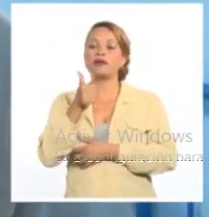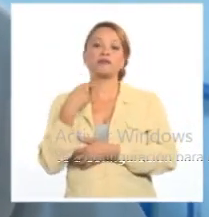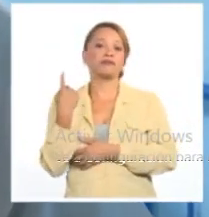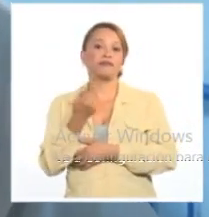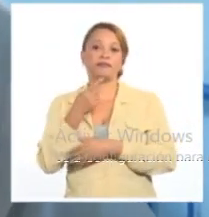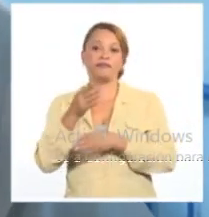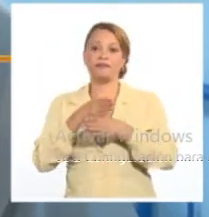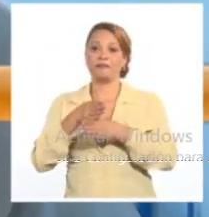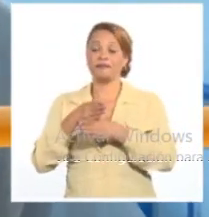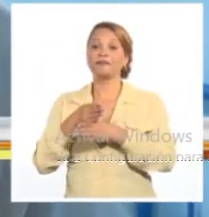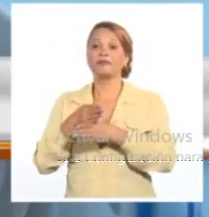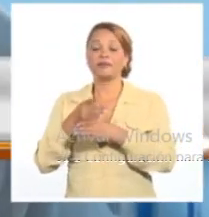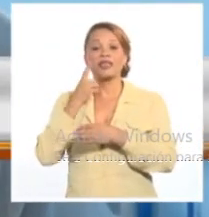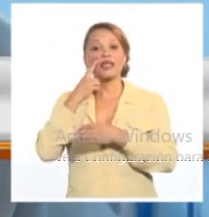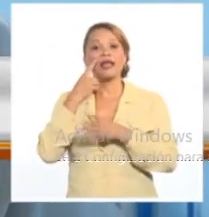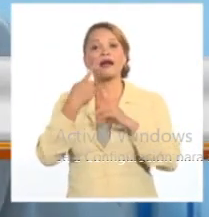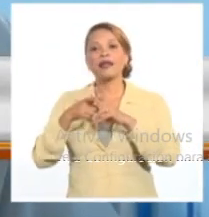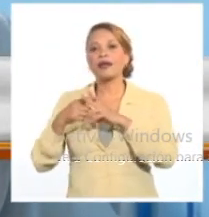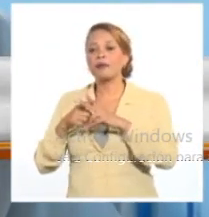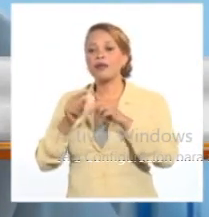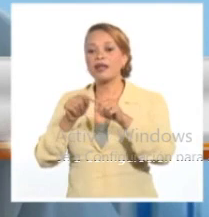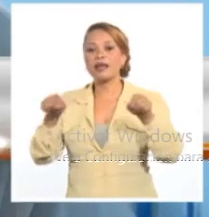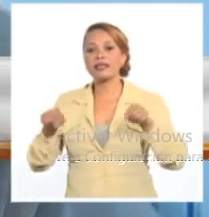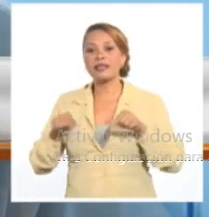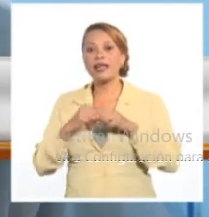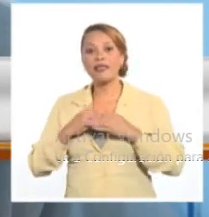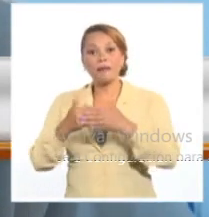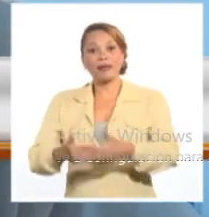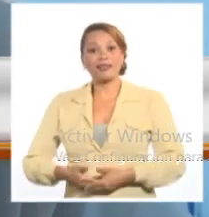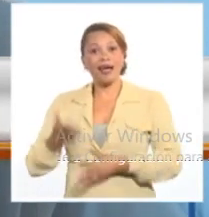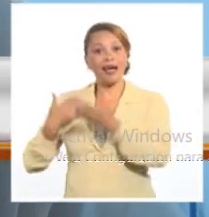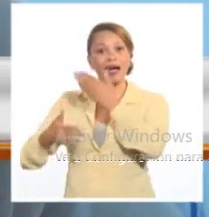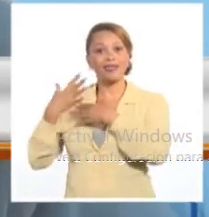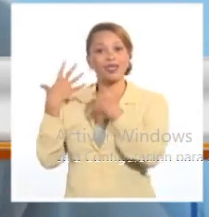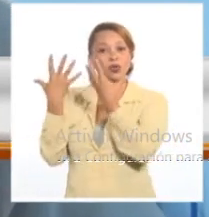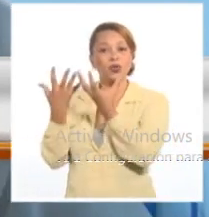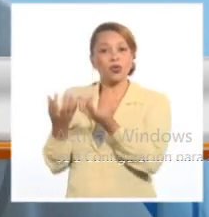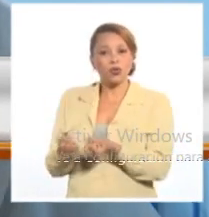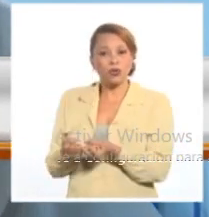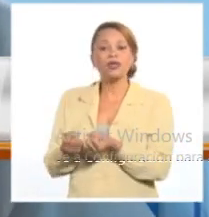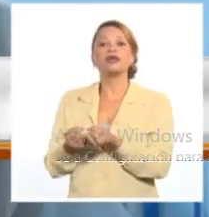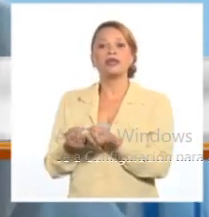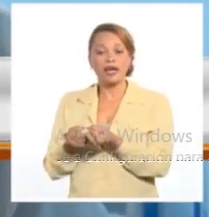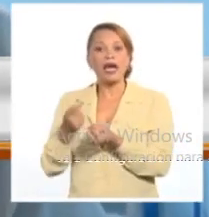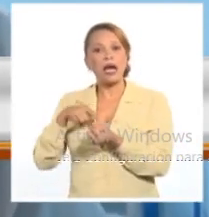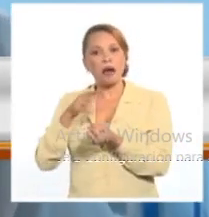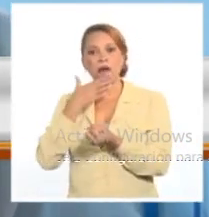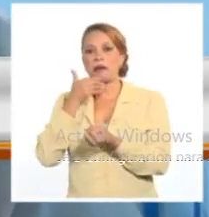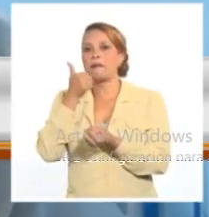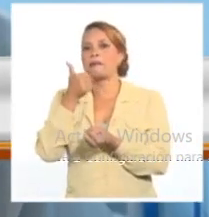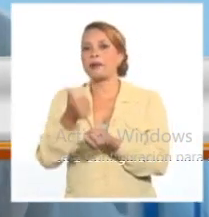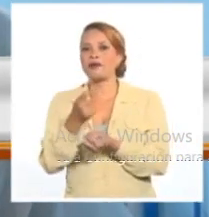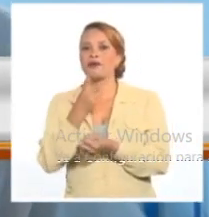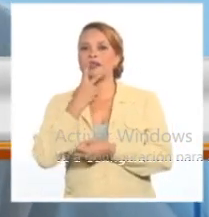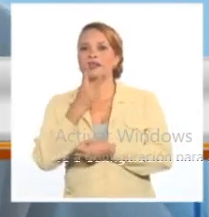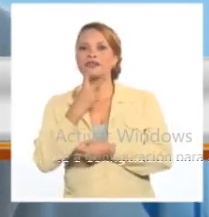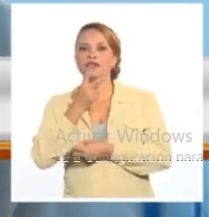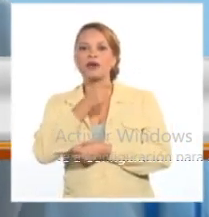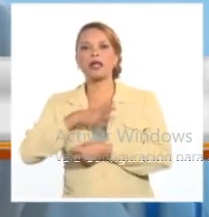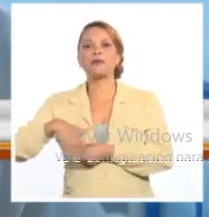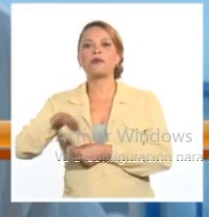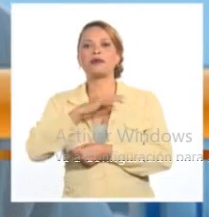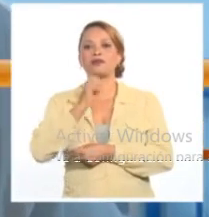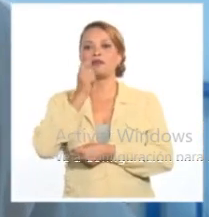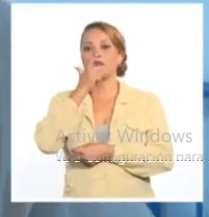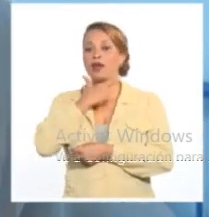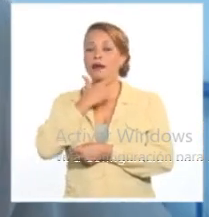estamos recuperando una sala de gestante que prácticamente estaba destruida, que le va a dar la mejor atención a la población avileña, a las mujeres